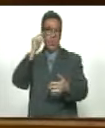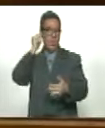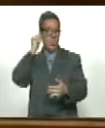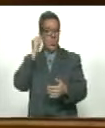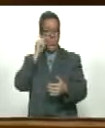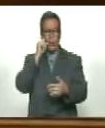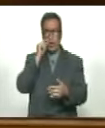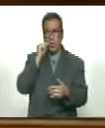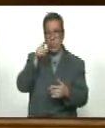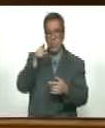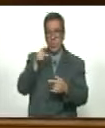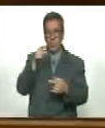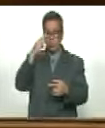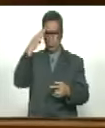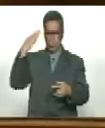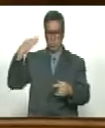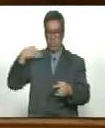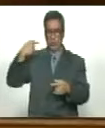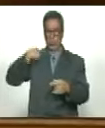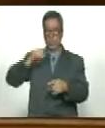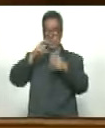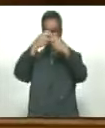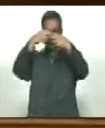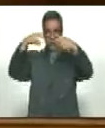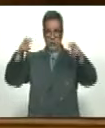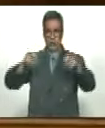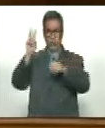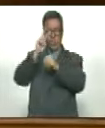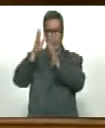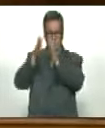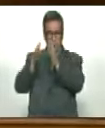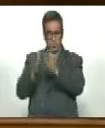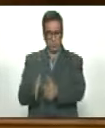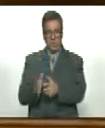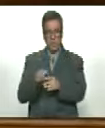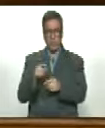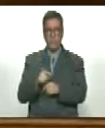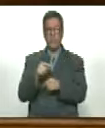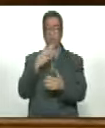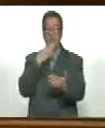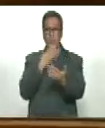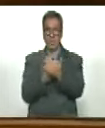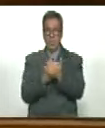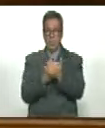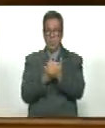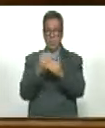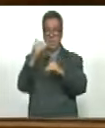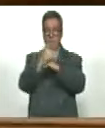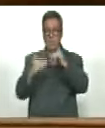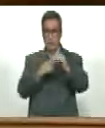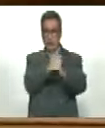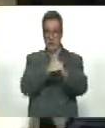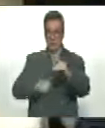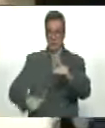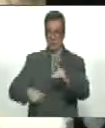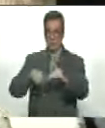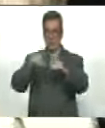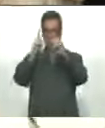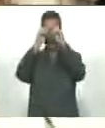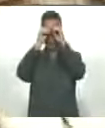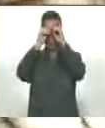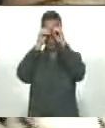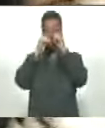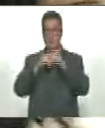y hombres que con orgullo ostentan el título de venezolanas y venezolanos. Muchas gracias, querida vicepresidenta Delcy Rodríguez.